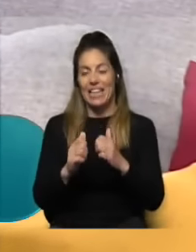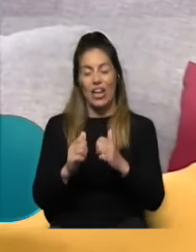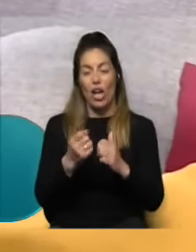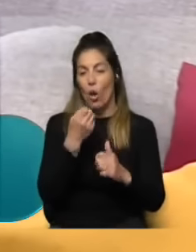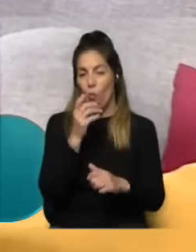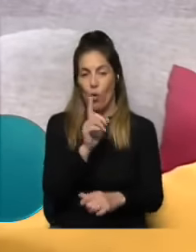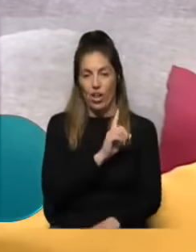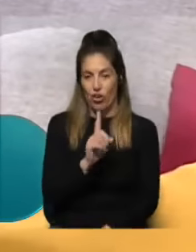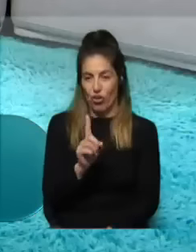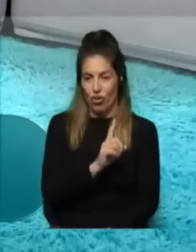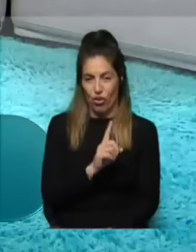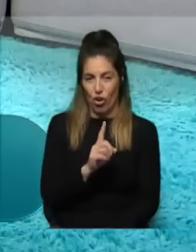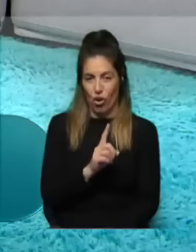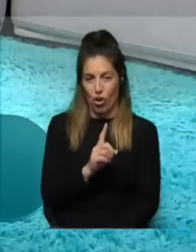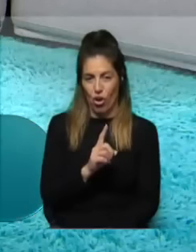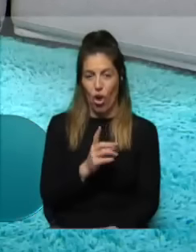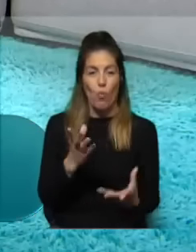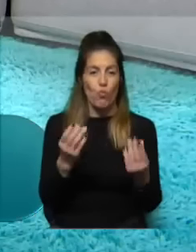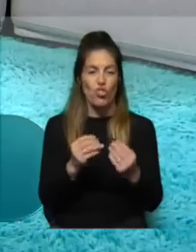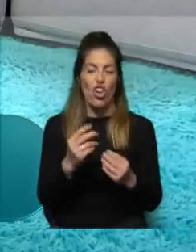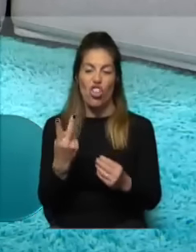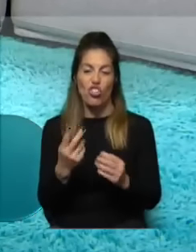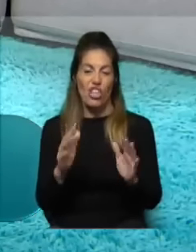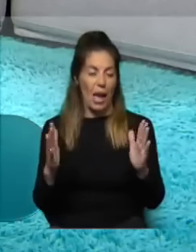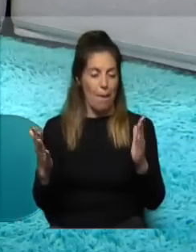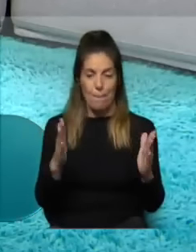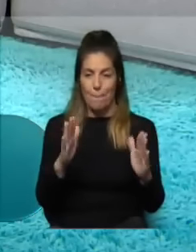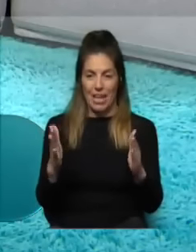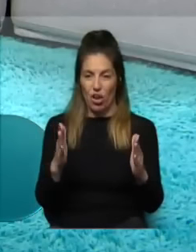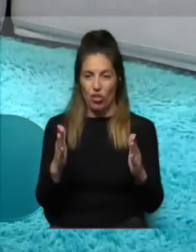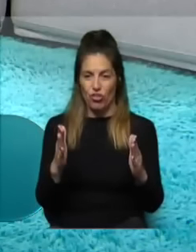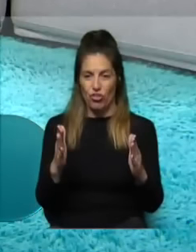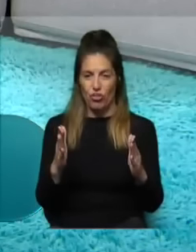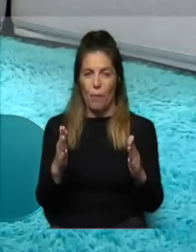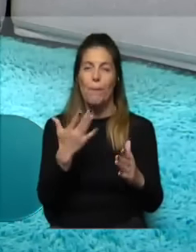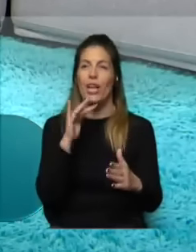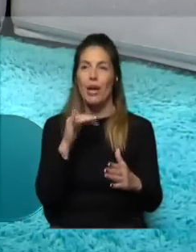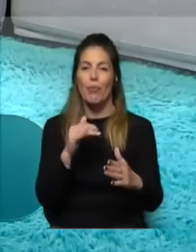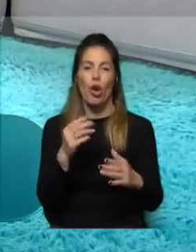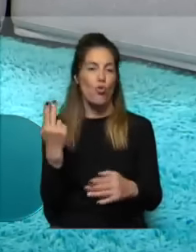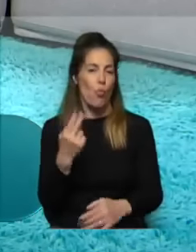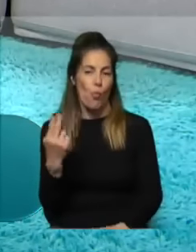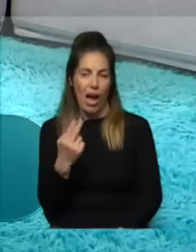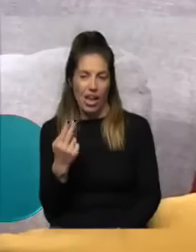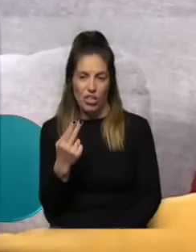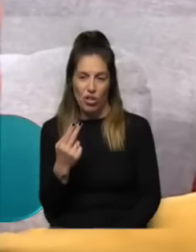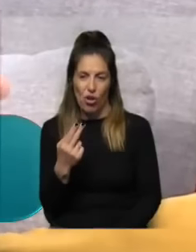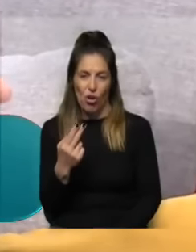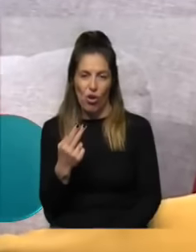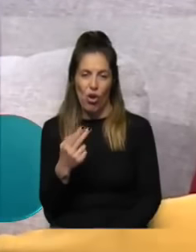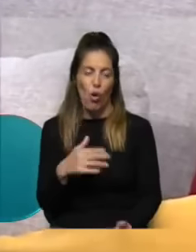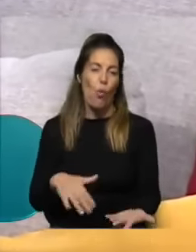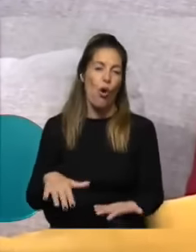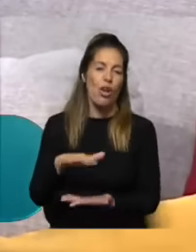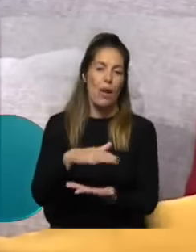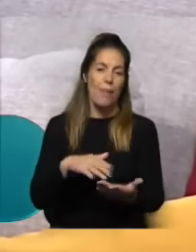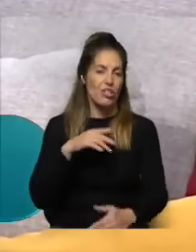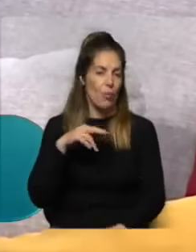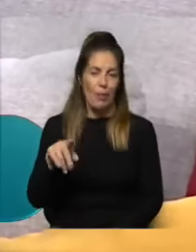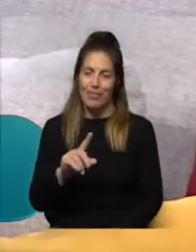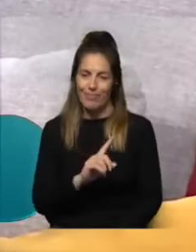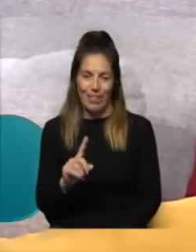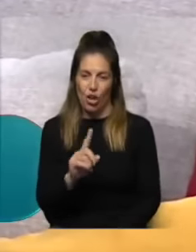muy bienvenido, digamos, cuando poner dos espejos enfrentados, por ejemplo, en un baño o en un espacio de permanencia.